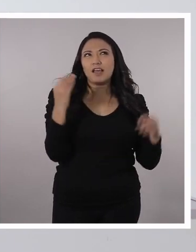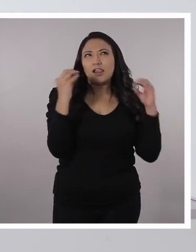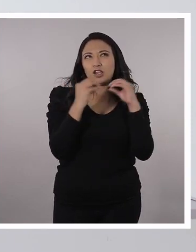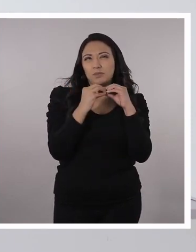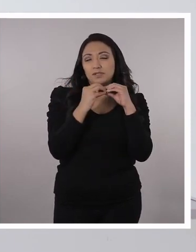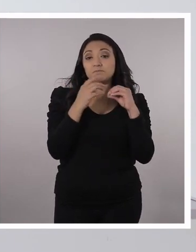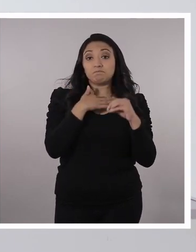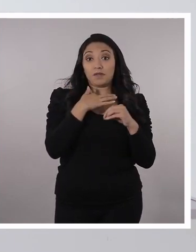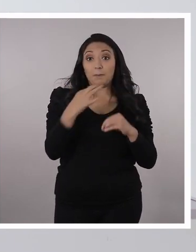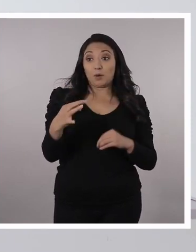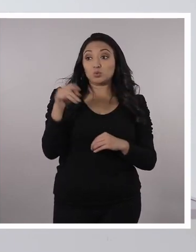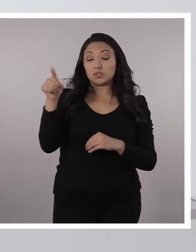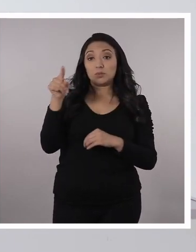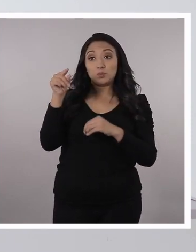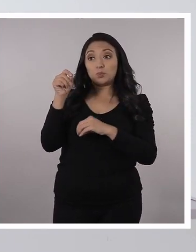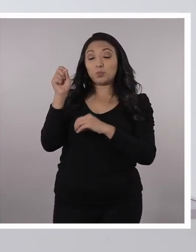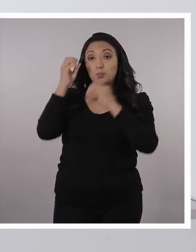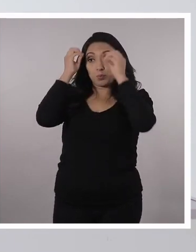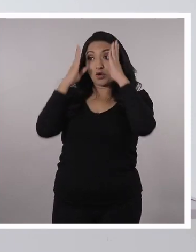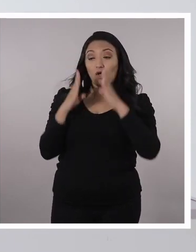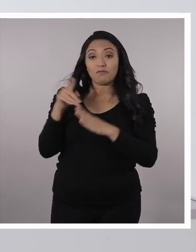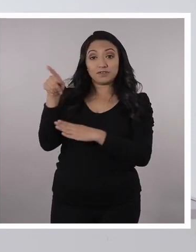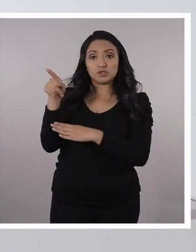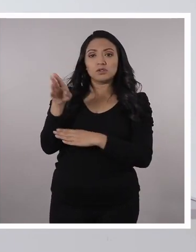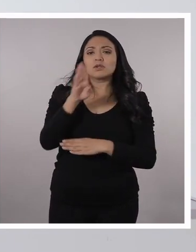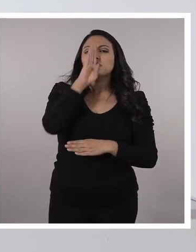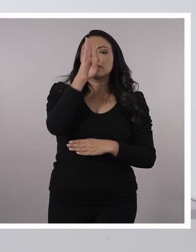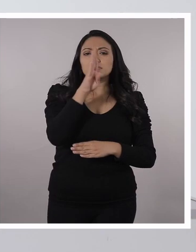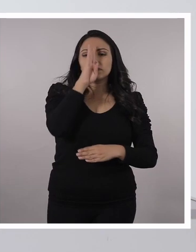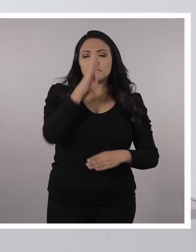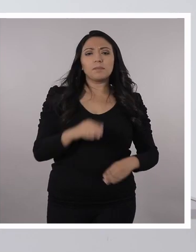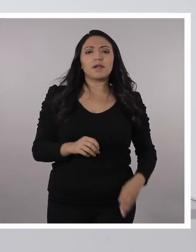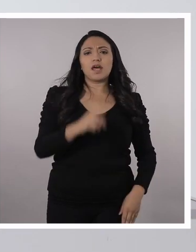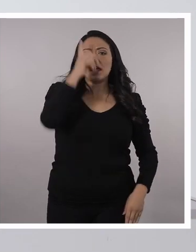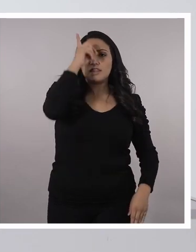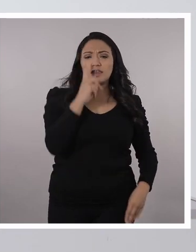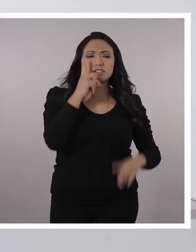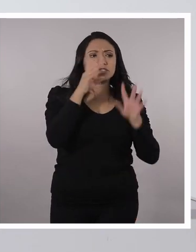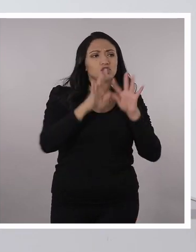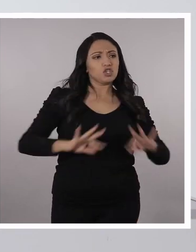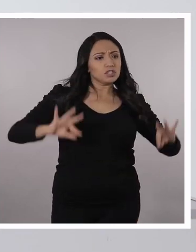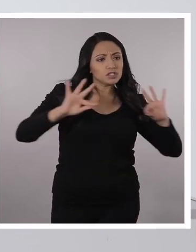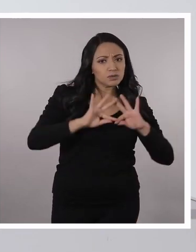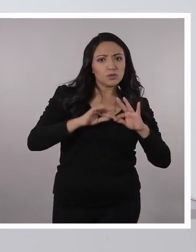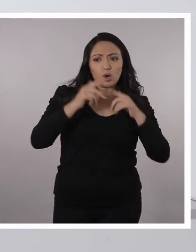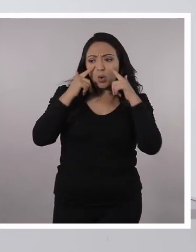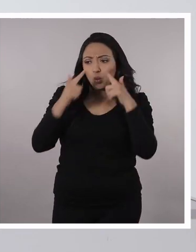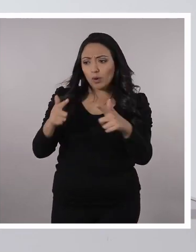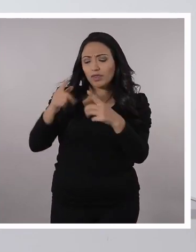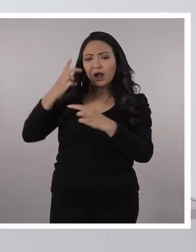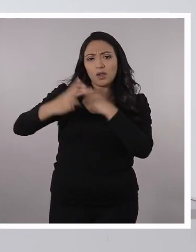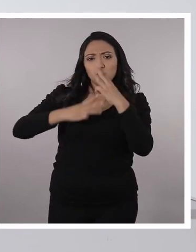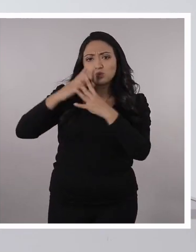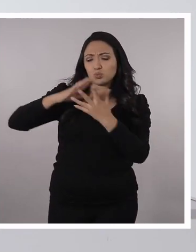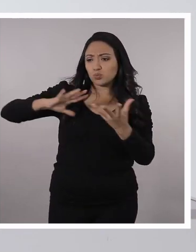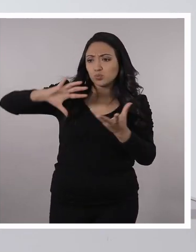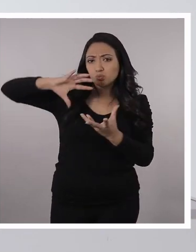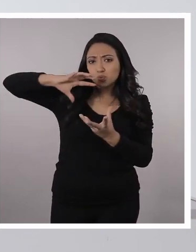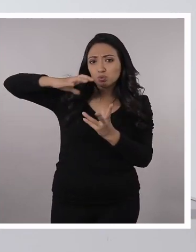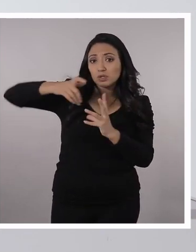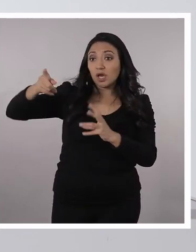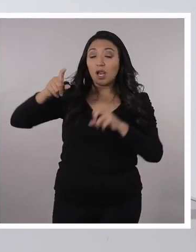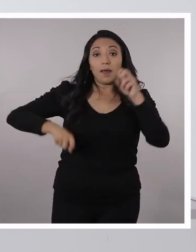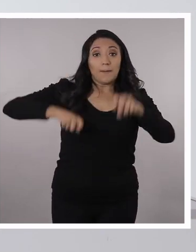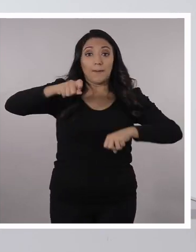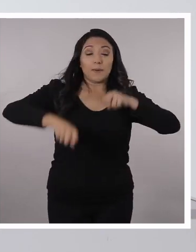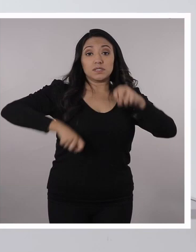Algo que me gusta mucho del profe Marcelo es que él toma decisiones importantes para cuidar nuestro planeta.